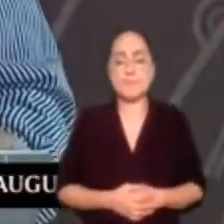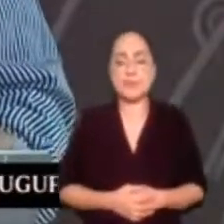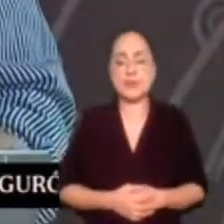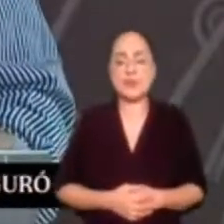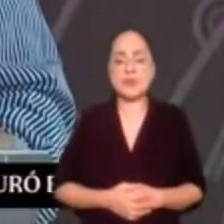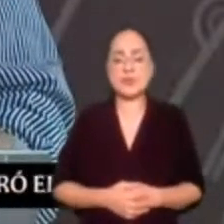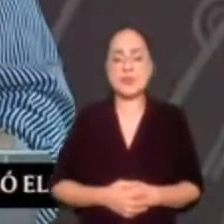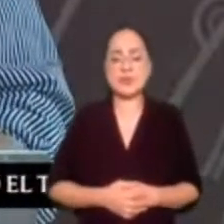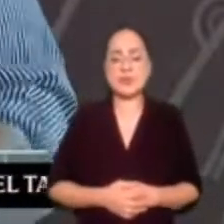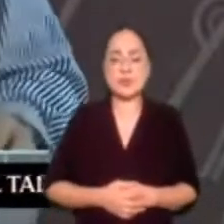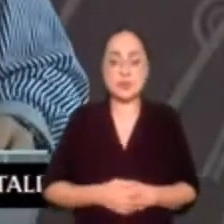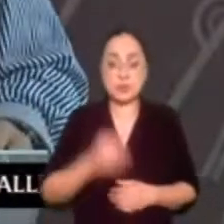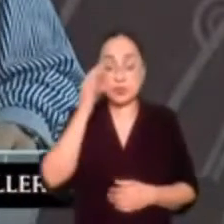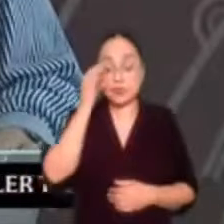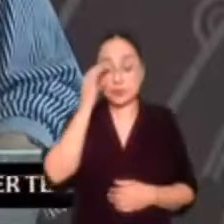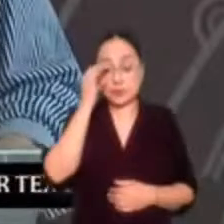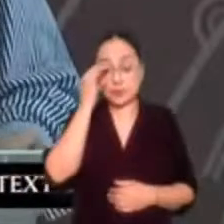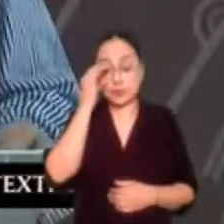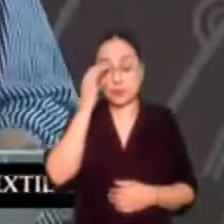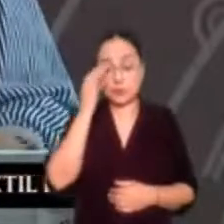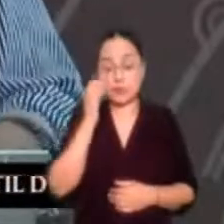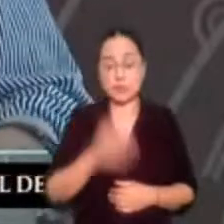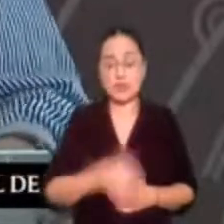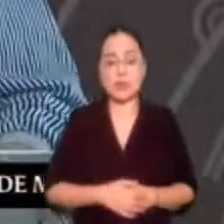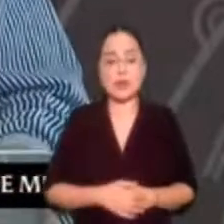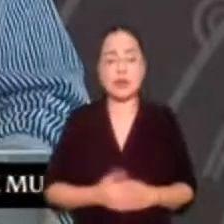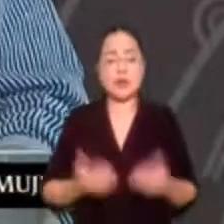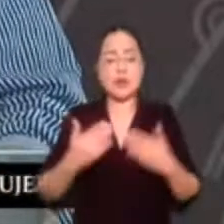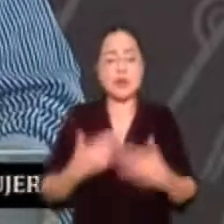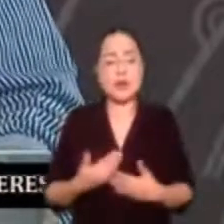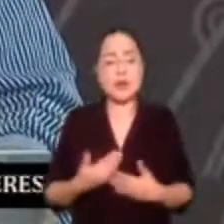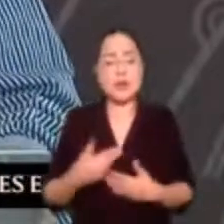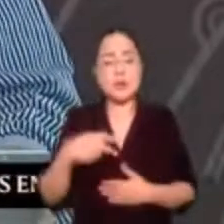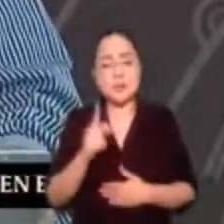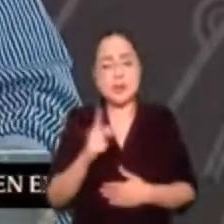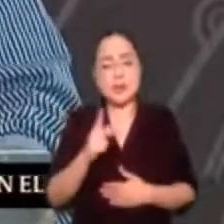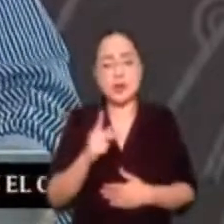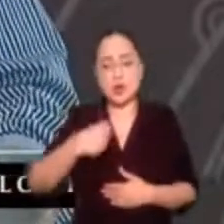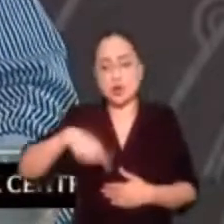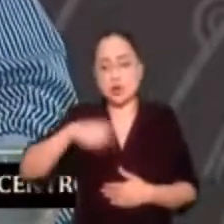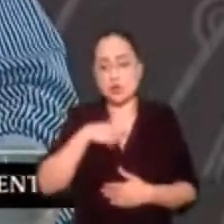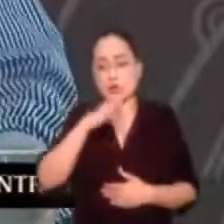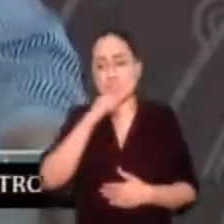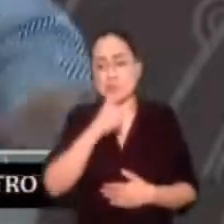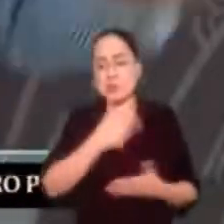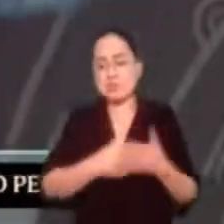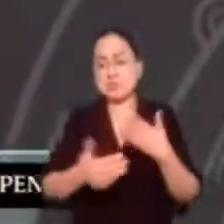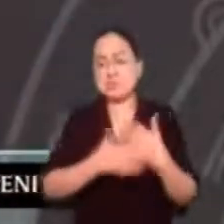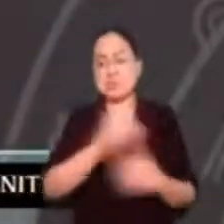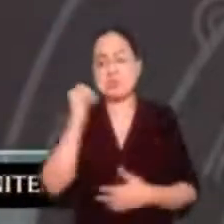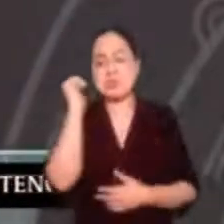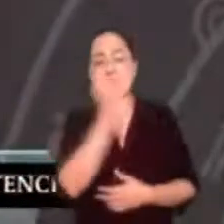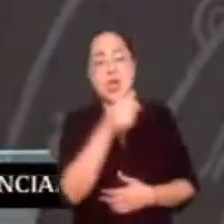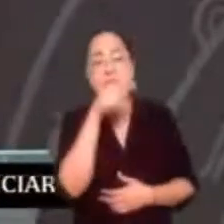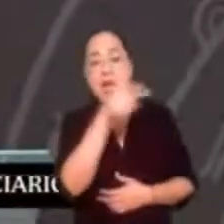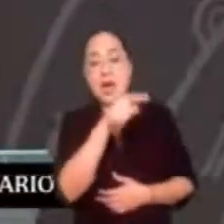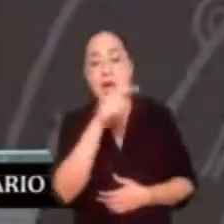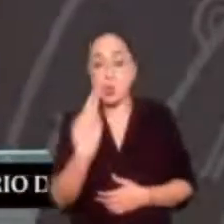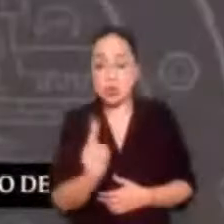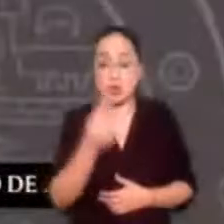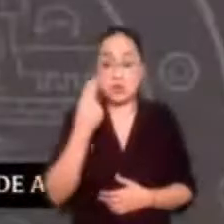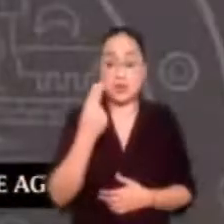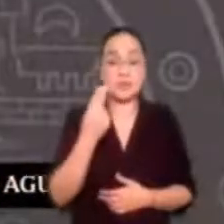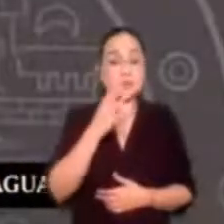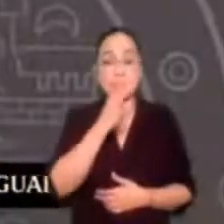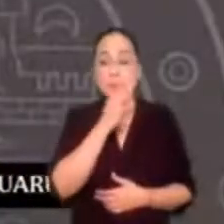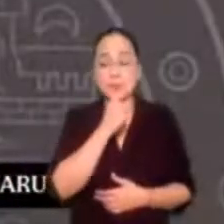se les paguen en tiempo, pero no podemos dejar al garete a la universidad. Y como dices tú,